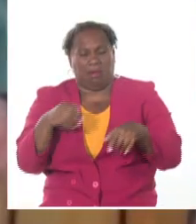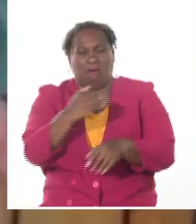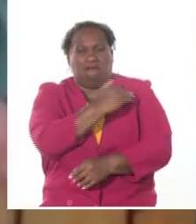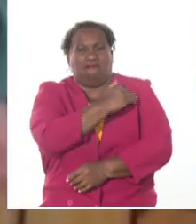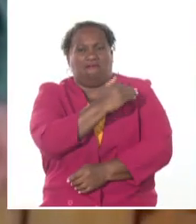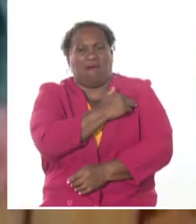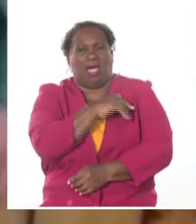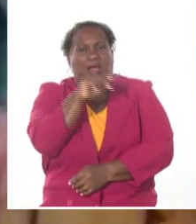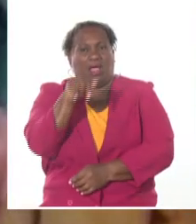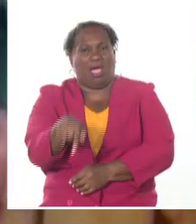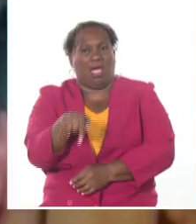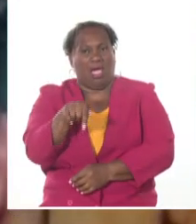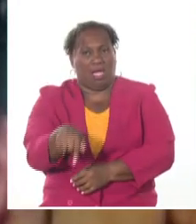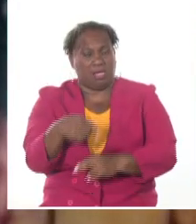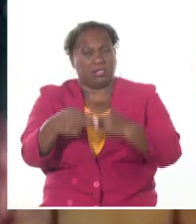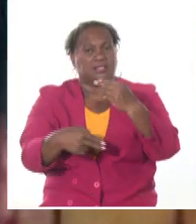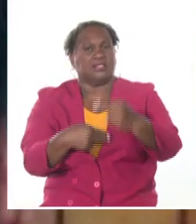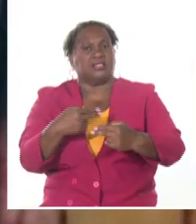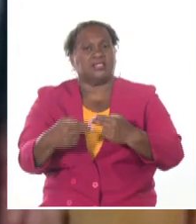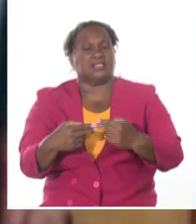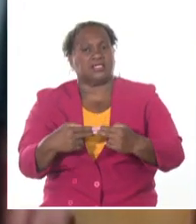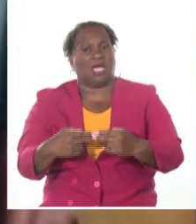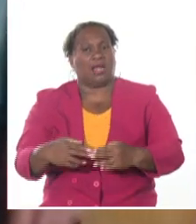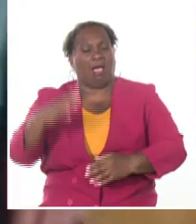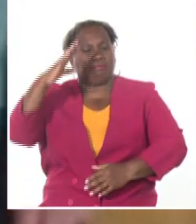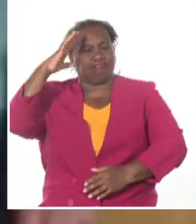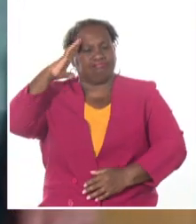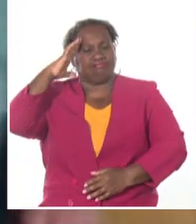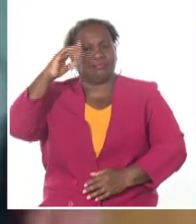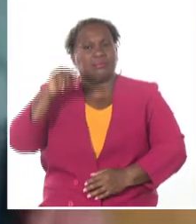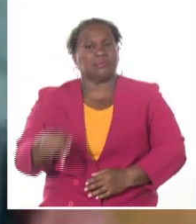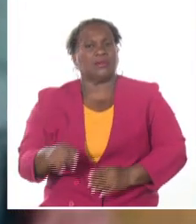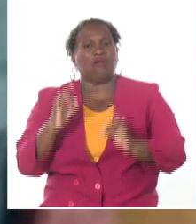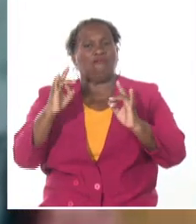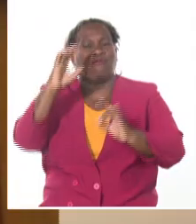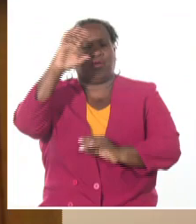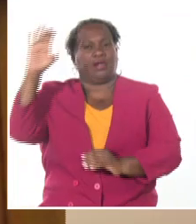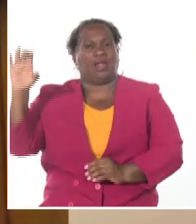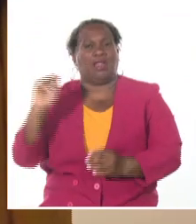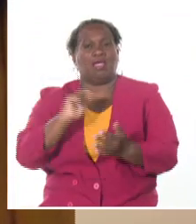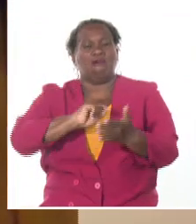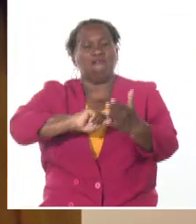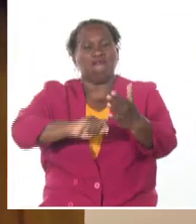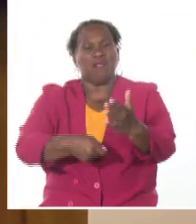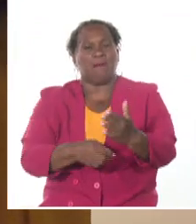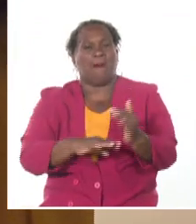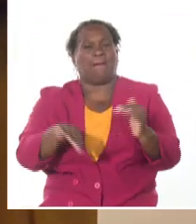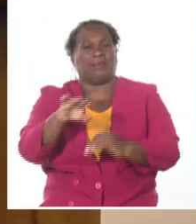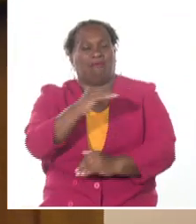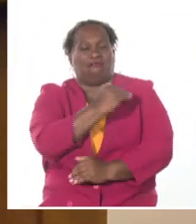lugar donde se realizará la ceremonia de honores Ares en sus funerales firma la nota el Ministerio de las fuerzas armadas revolucionarias